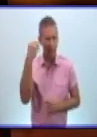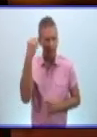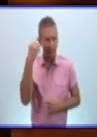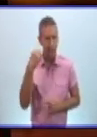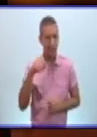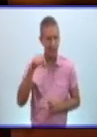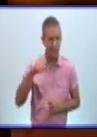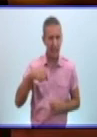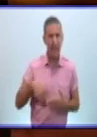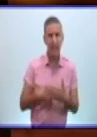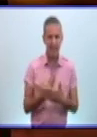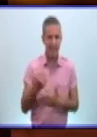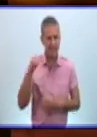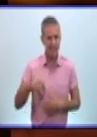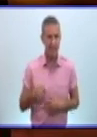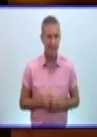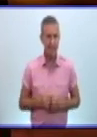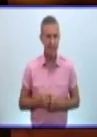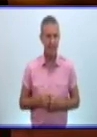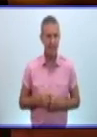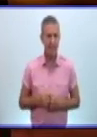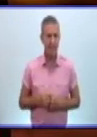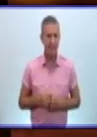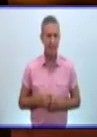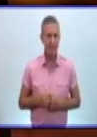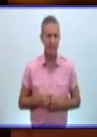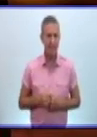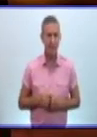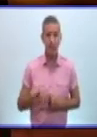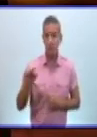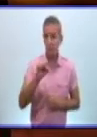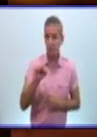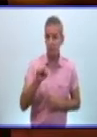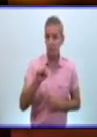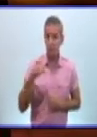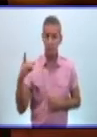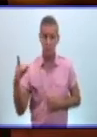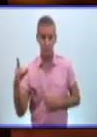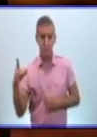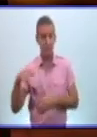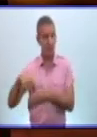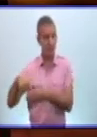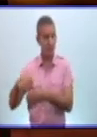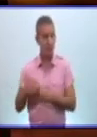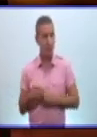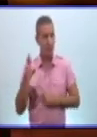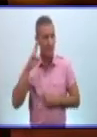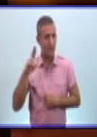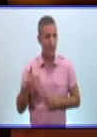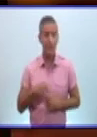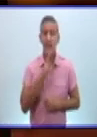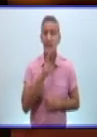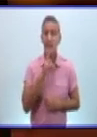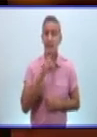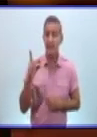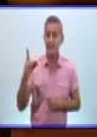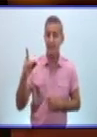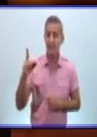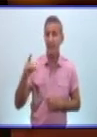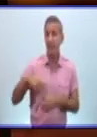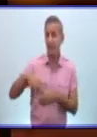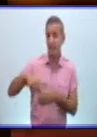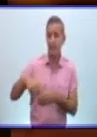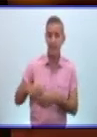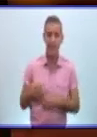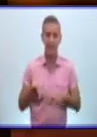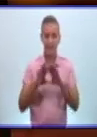las disoluciones y de sus componentes, soluto y disolvente. Recuerden que aunque el agua es el disolvente universal,